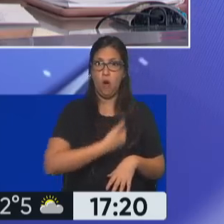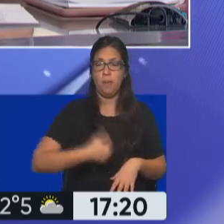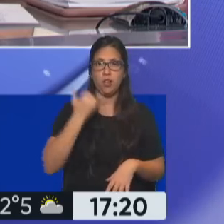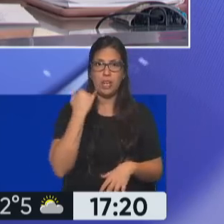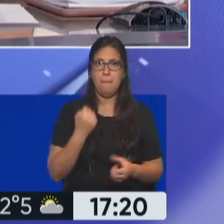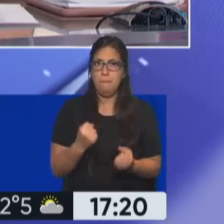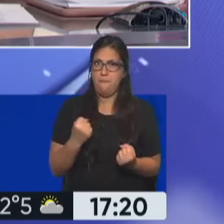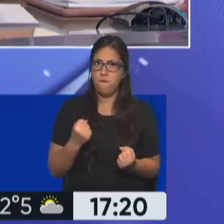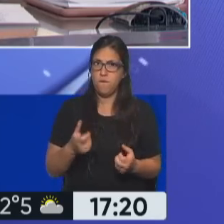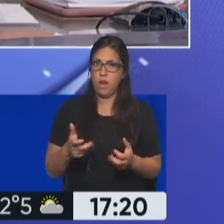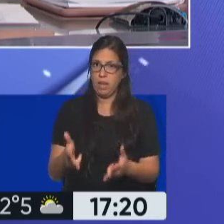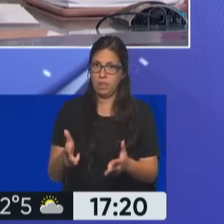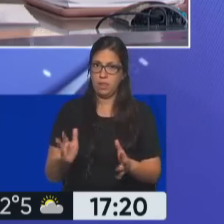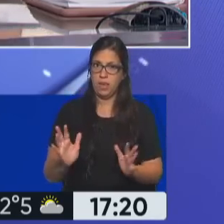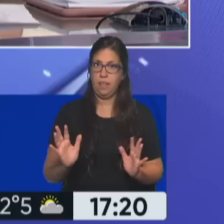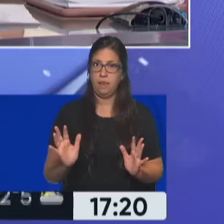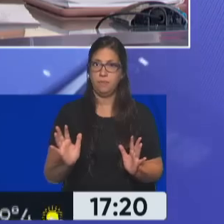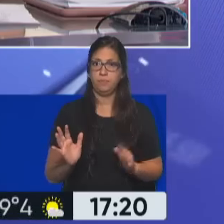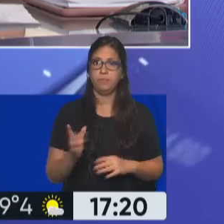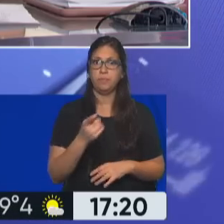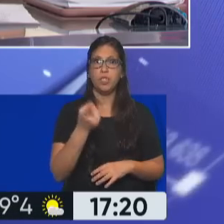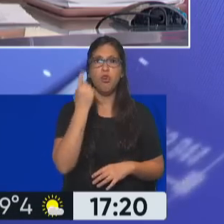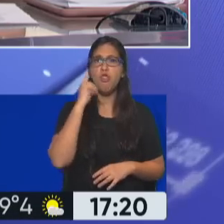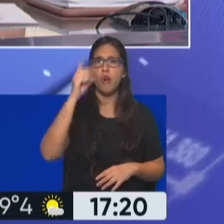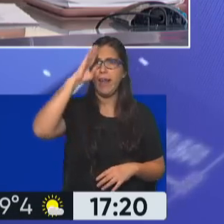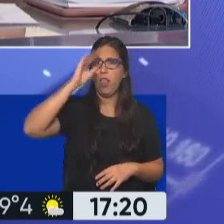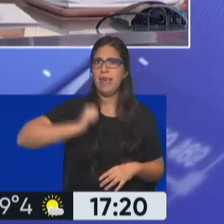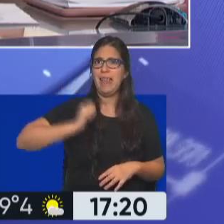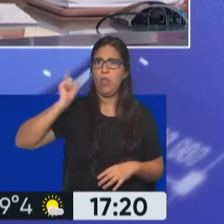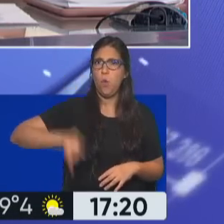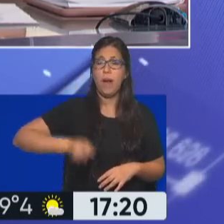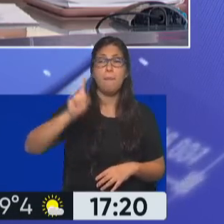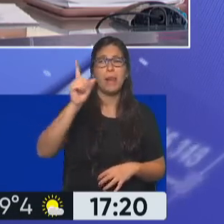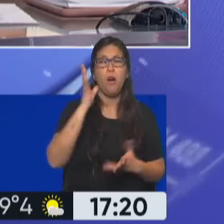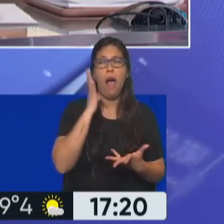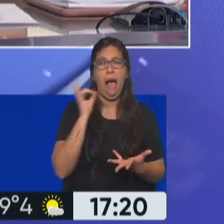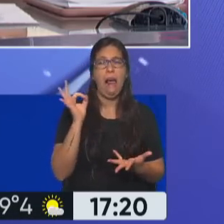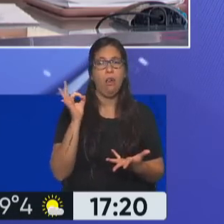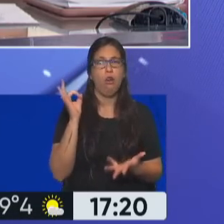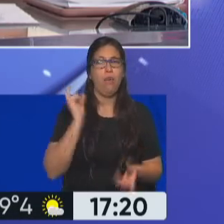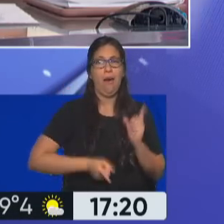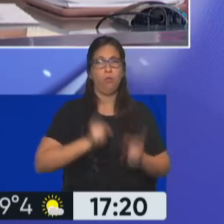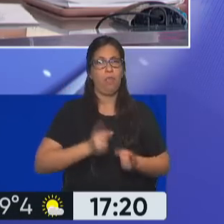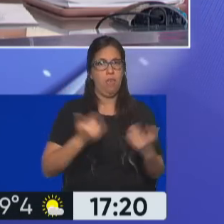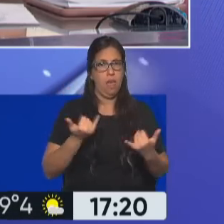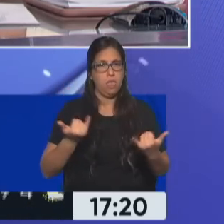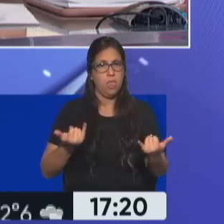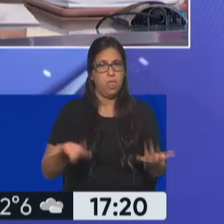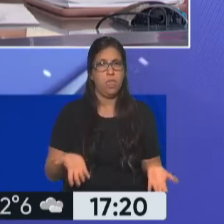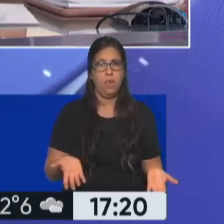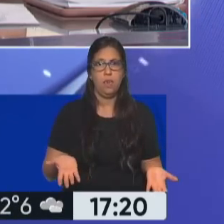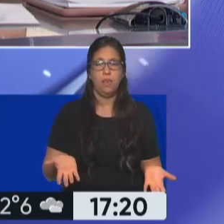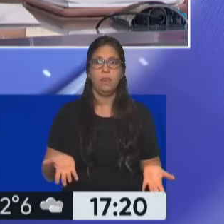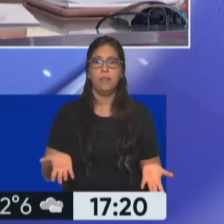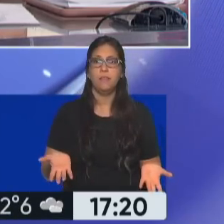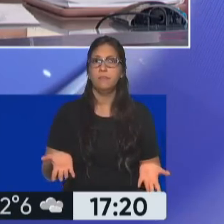poco en ascenso. Esto que decía, bueno, no lo considero una dictadura, pero sí tiene un sesgo autoritario, haciendo referencia justamente a lo que